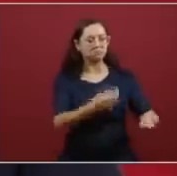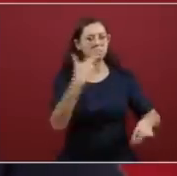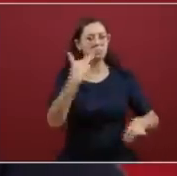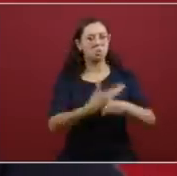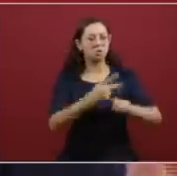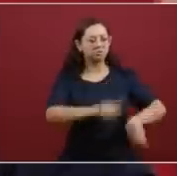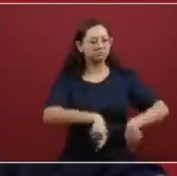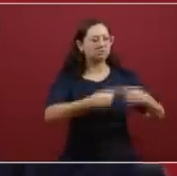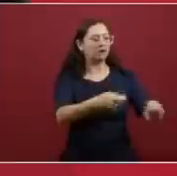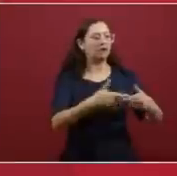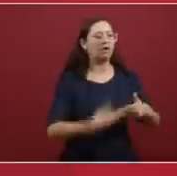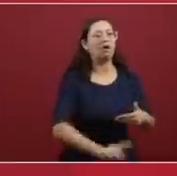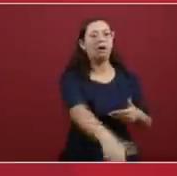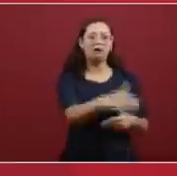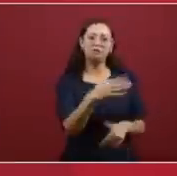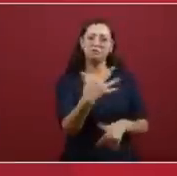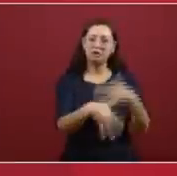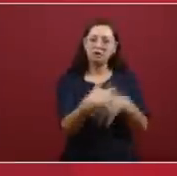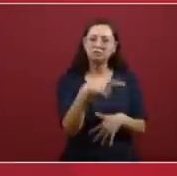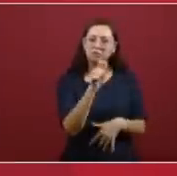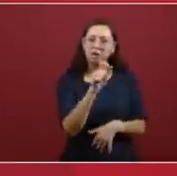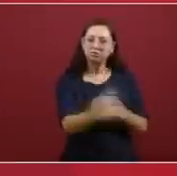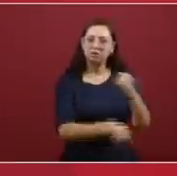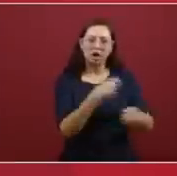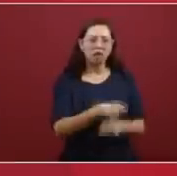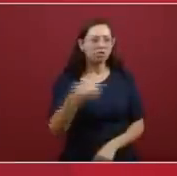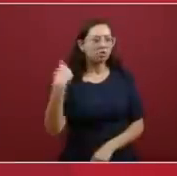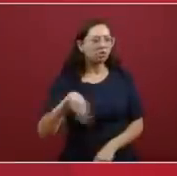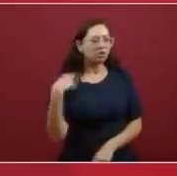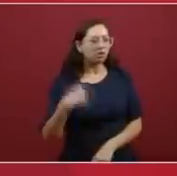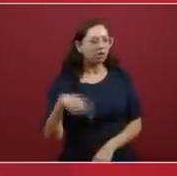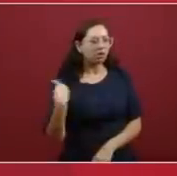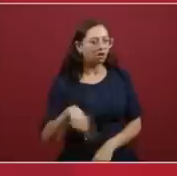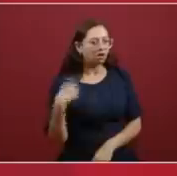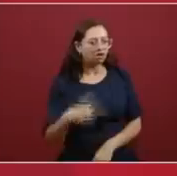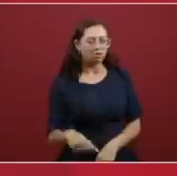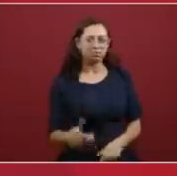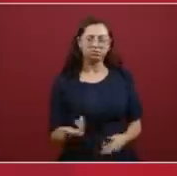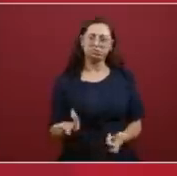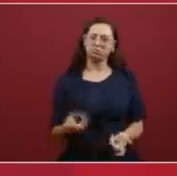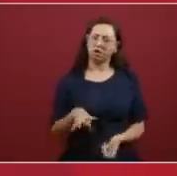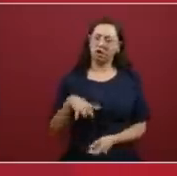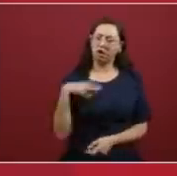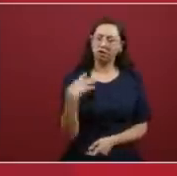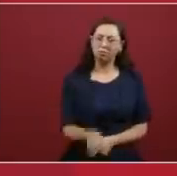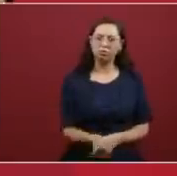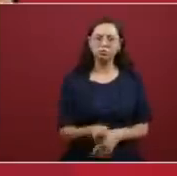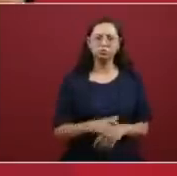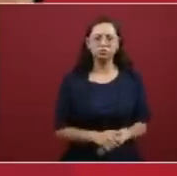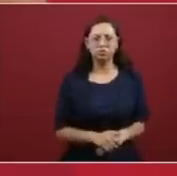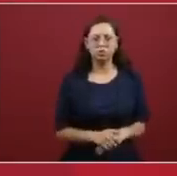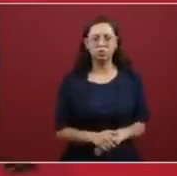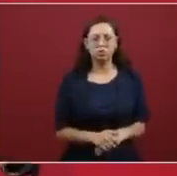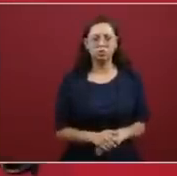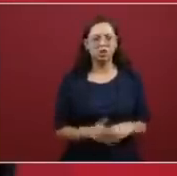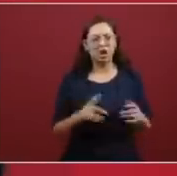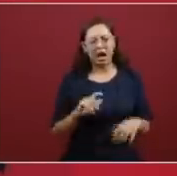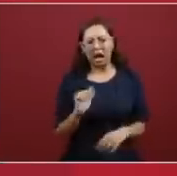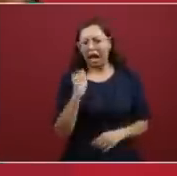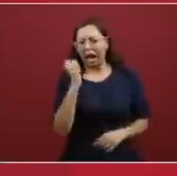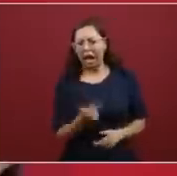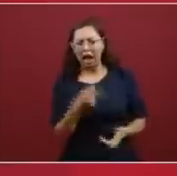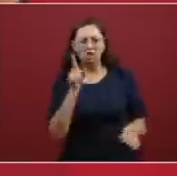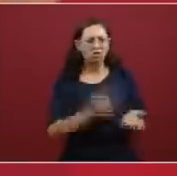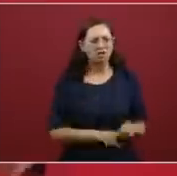a 15, 20 años a un servidor público y que no exista ni siquiera un mecanismo